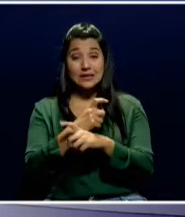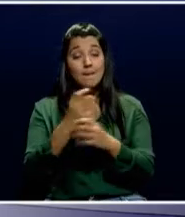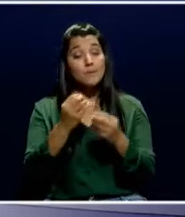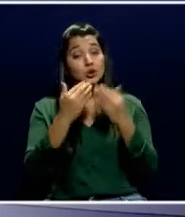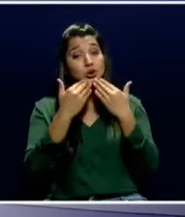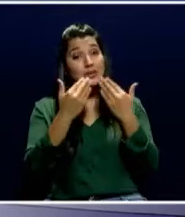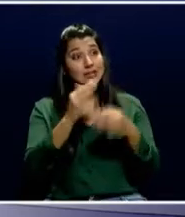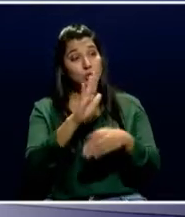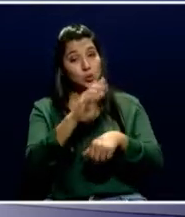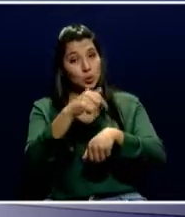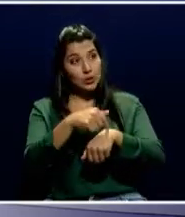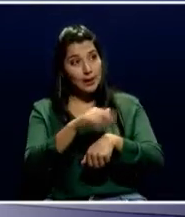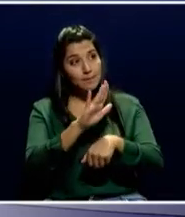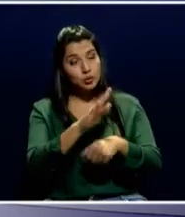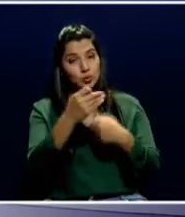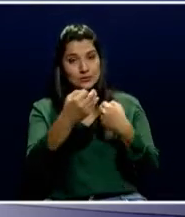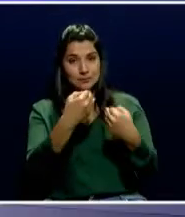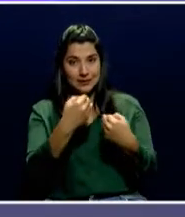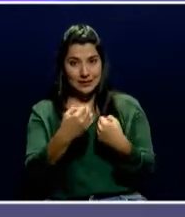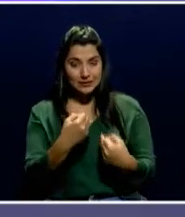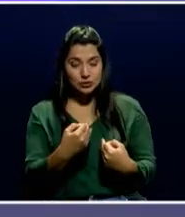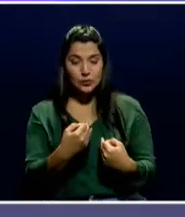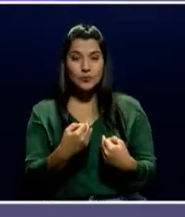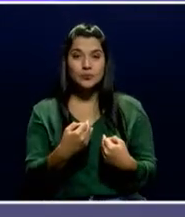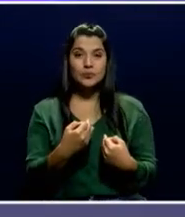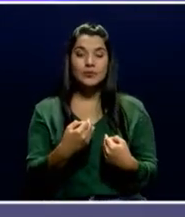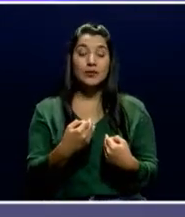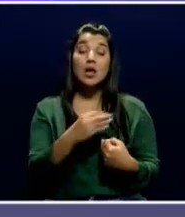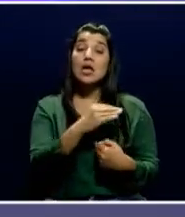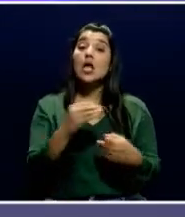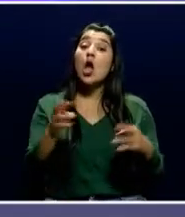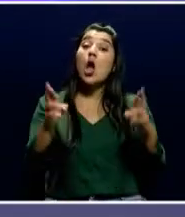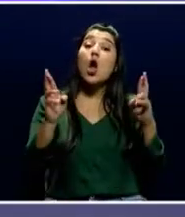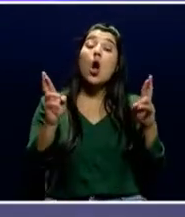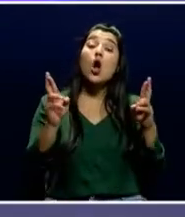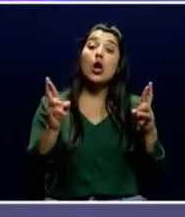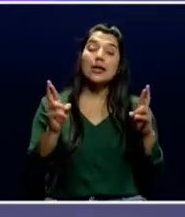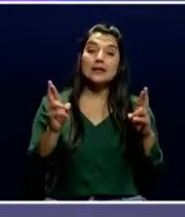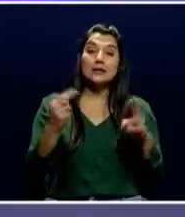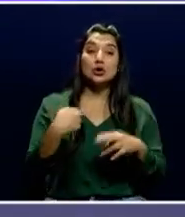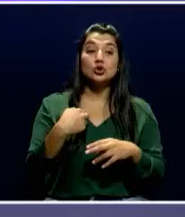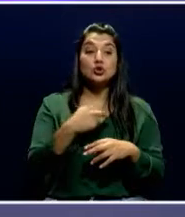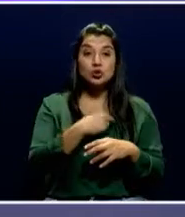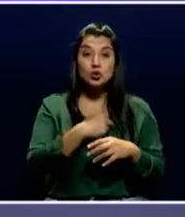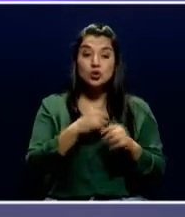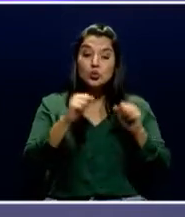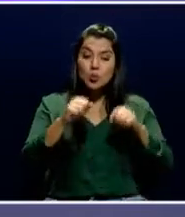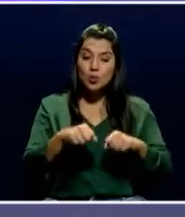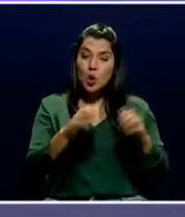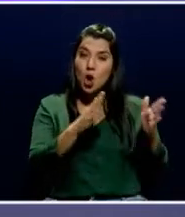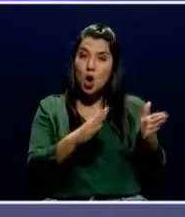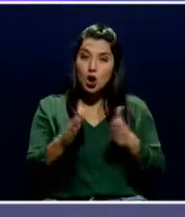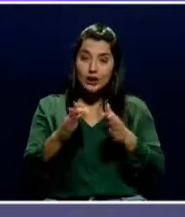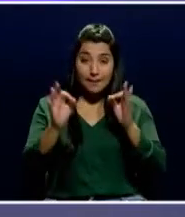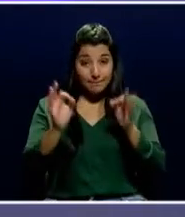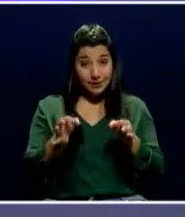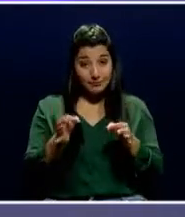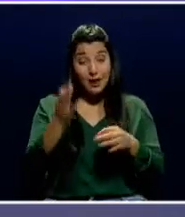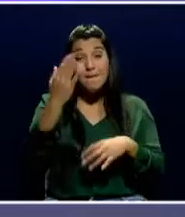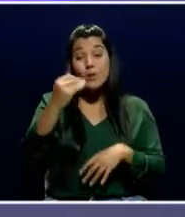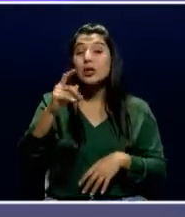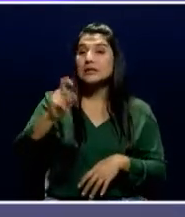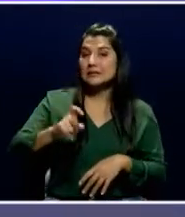agradecemos el tiempo, las explicaciones y ojalá que estemos bien organizados, porque vamos a